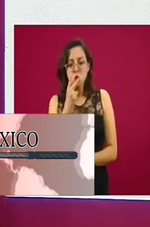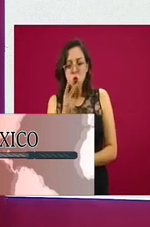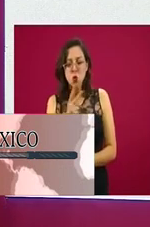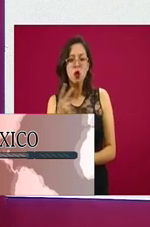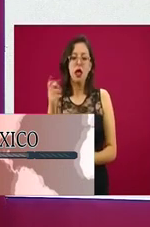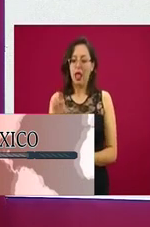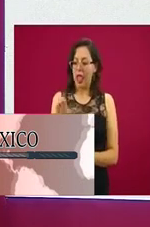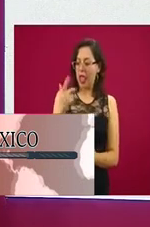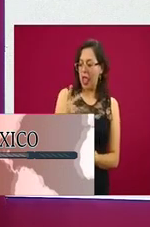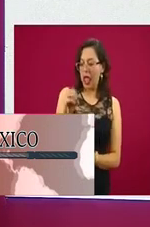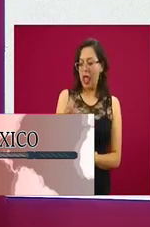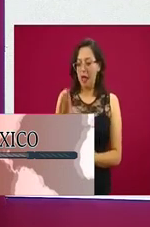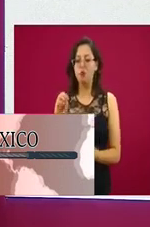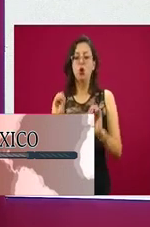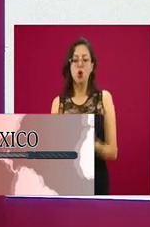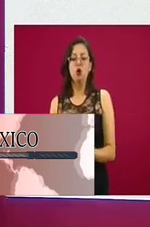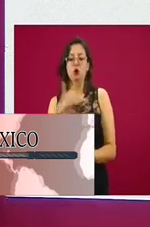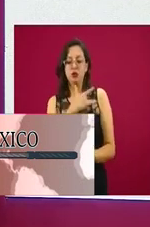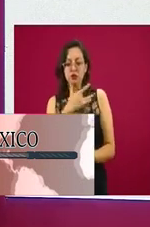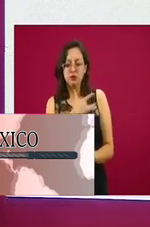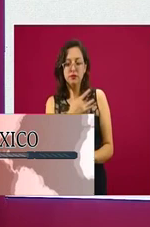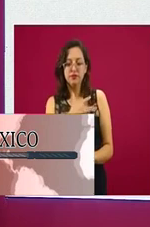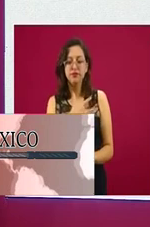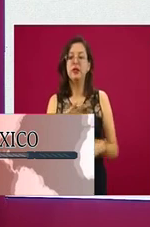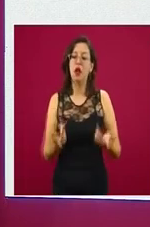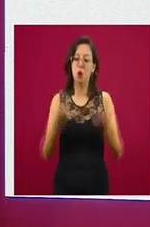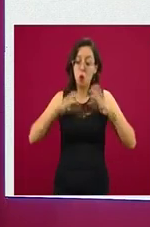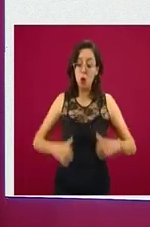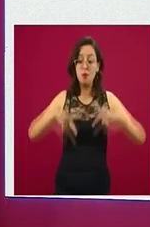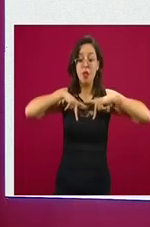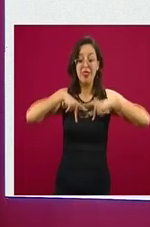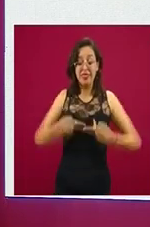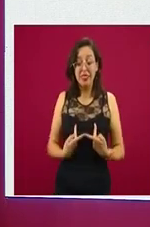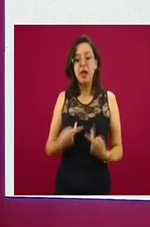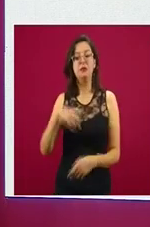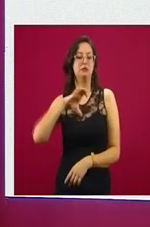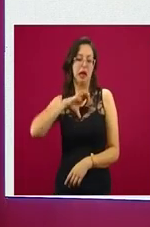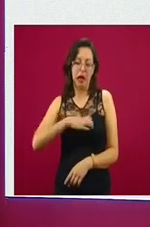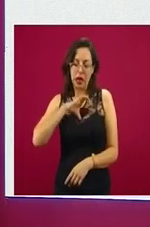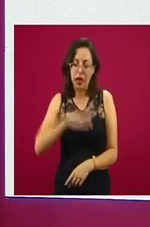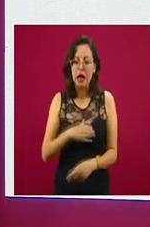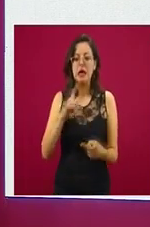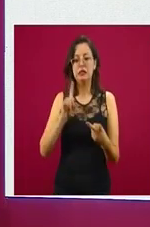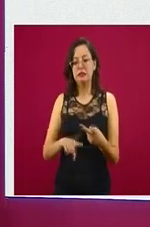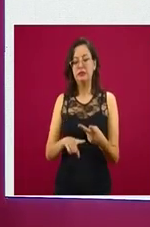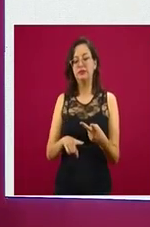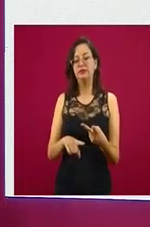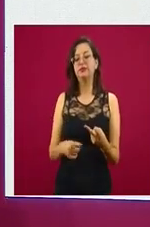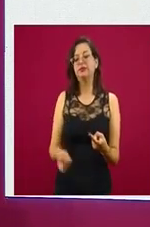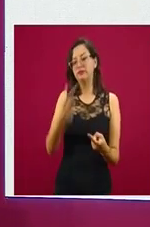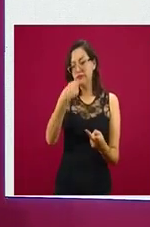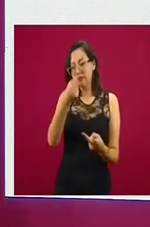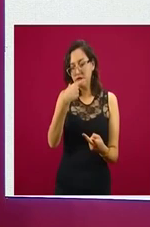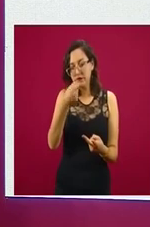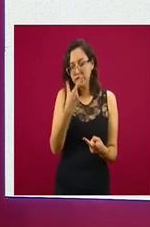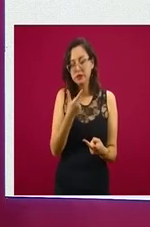enfermedad pulmonar o cardíaca crónicas, inmunosupresión, y esto incluye cáncer, incluye tratamientos